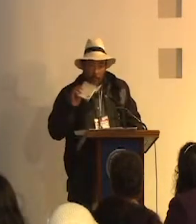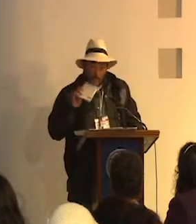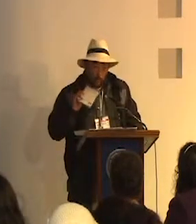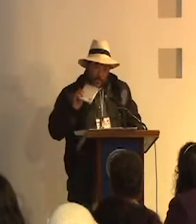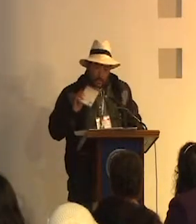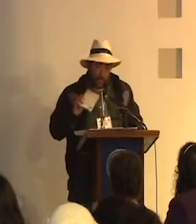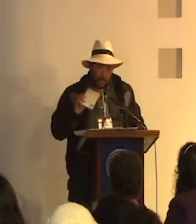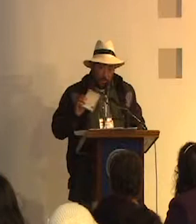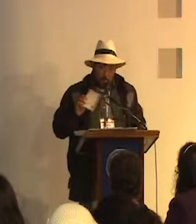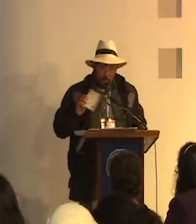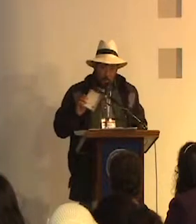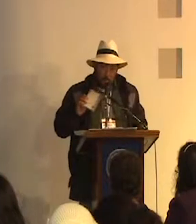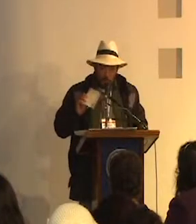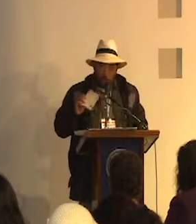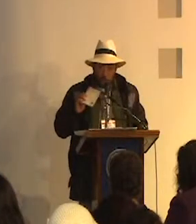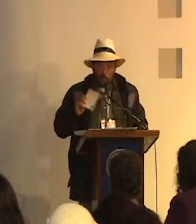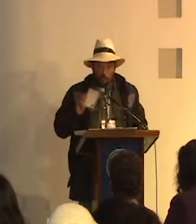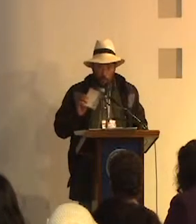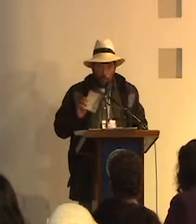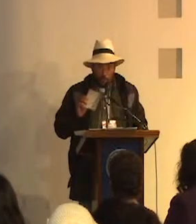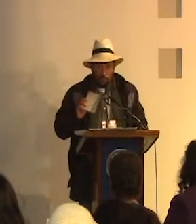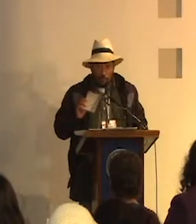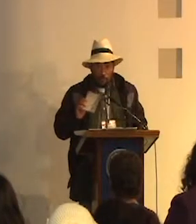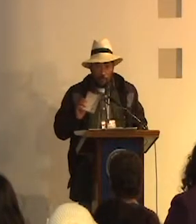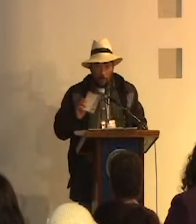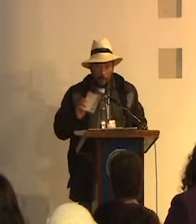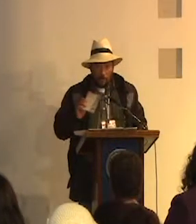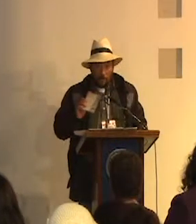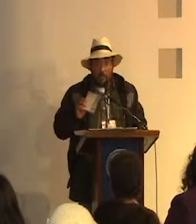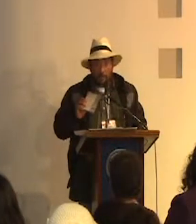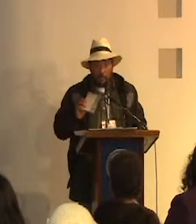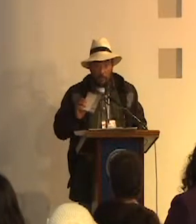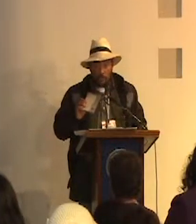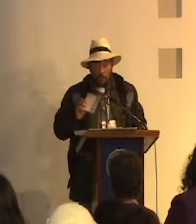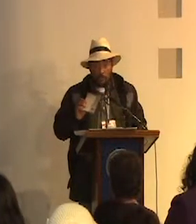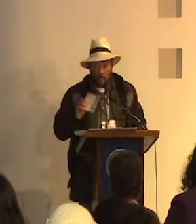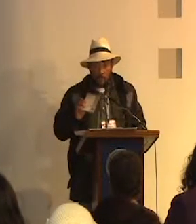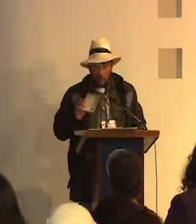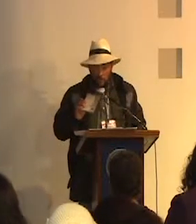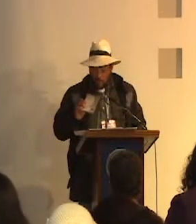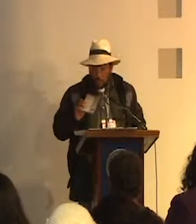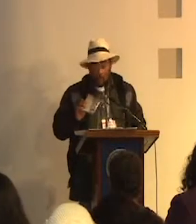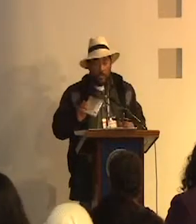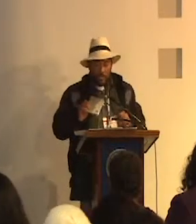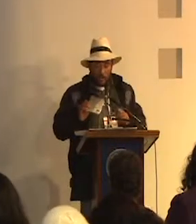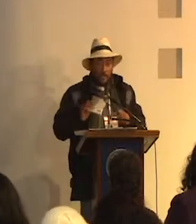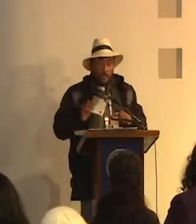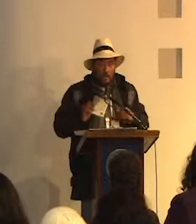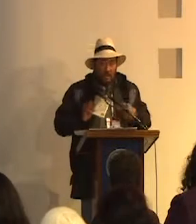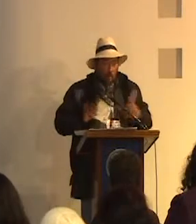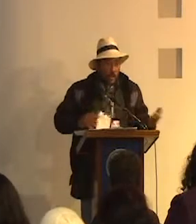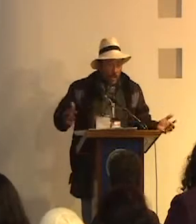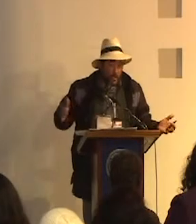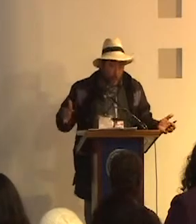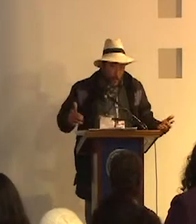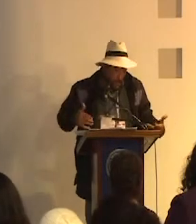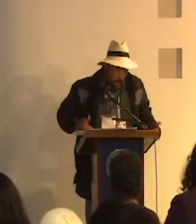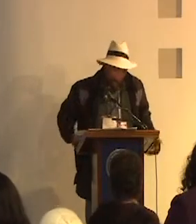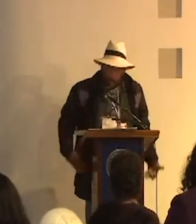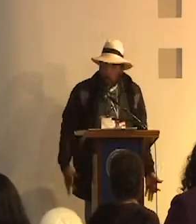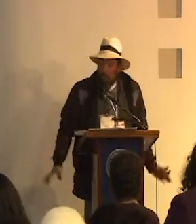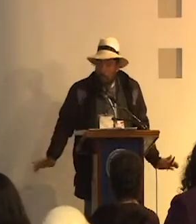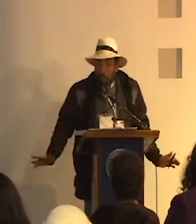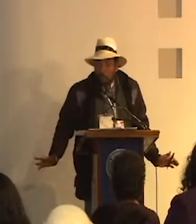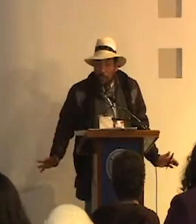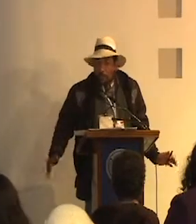ustedes esto. Porque con este carné, aquí me ha tocado insultar a funcionarios públicos y hasta polocho esos a los tombos. Porque llegan y me dicen, usted